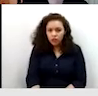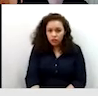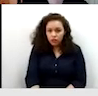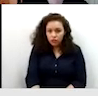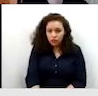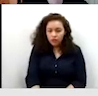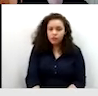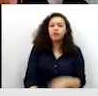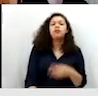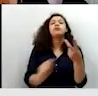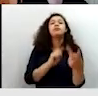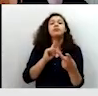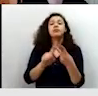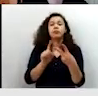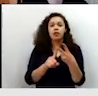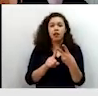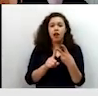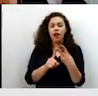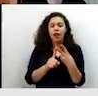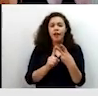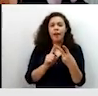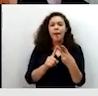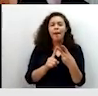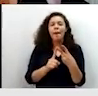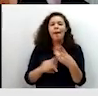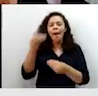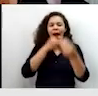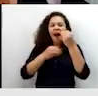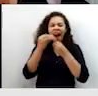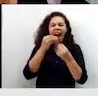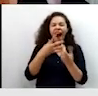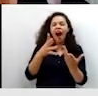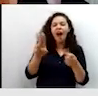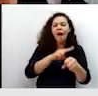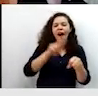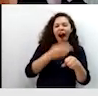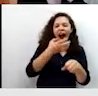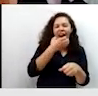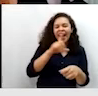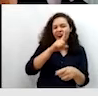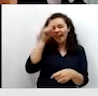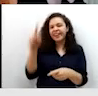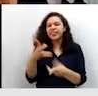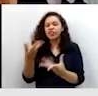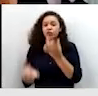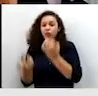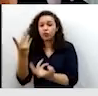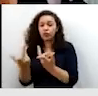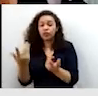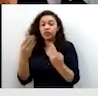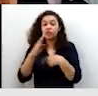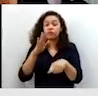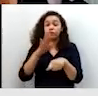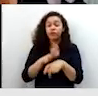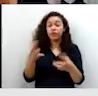Dos, evitar mezclar los alimentos crudos con los cocidos, sobre todo, ¿para qué? Para evitar una contaminación